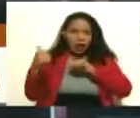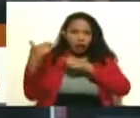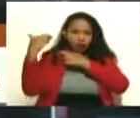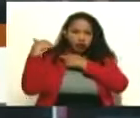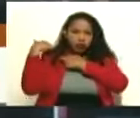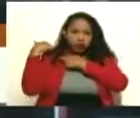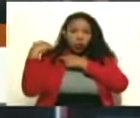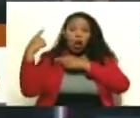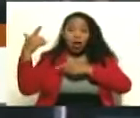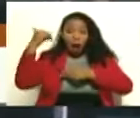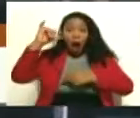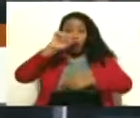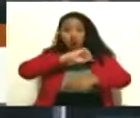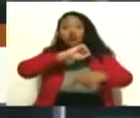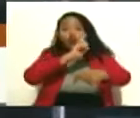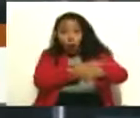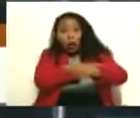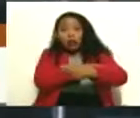Es una guerrera.